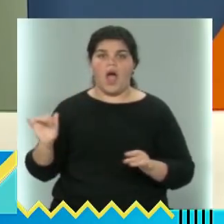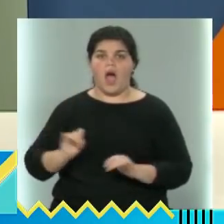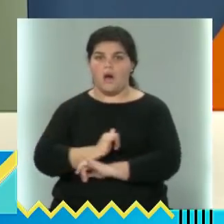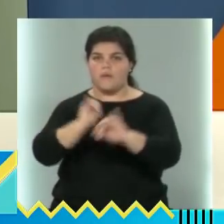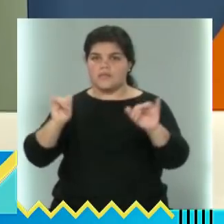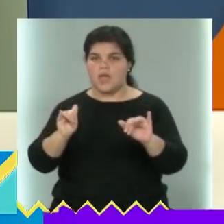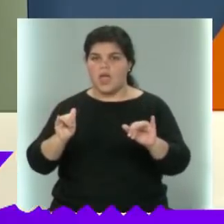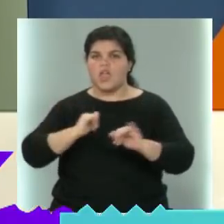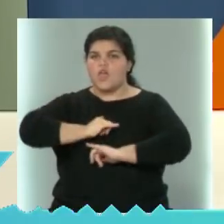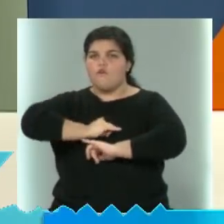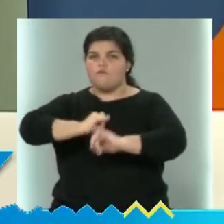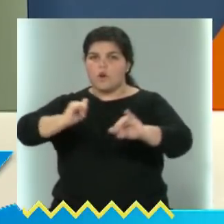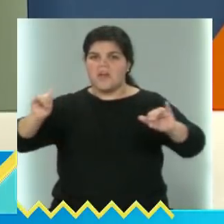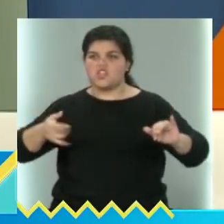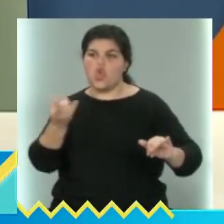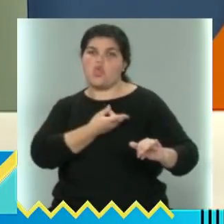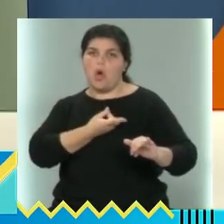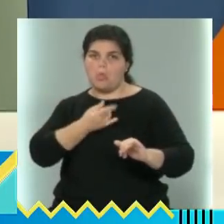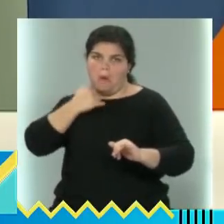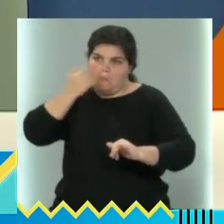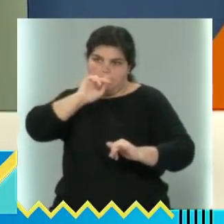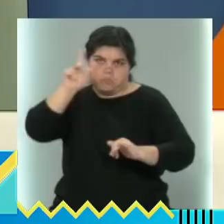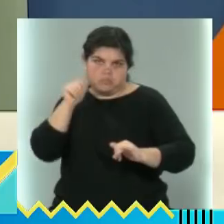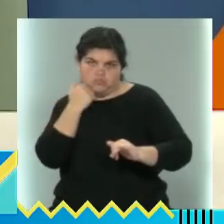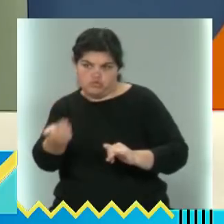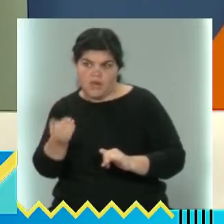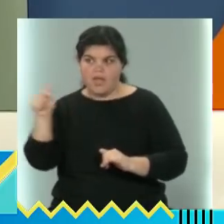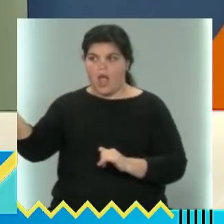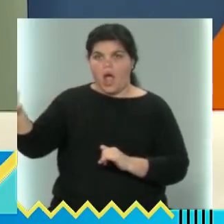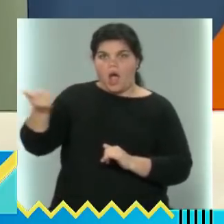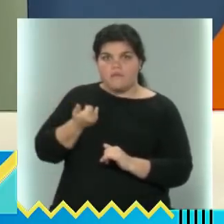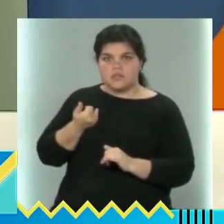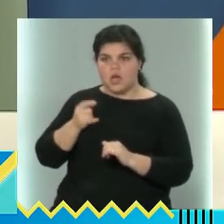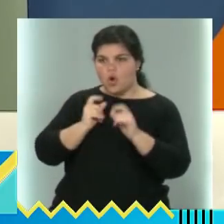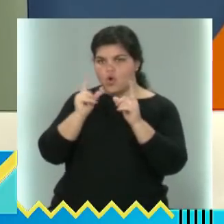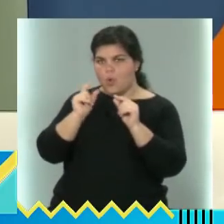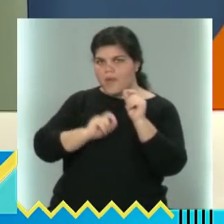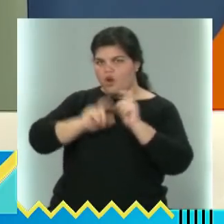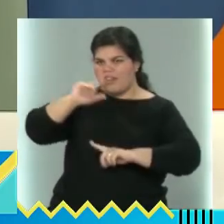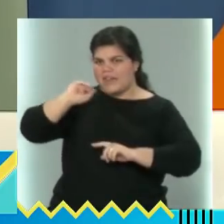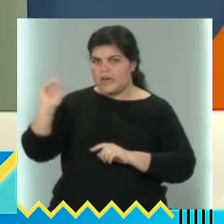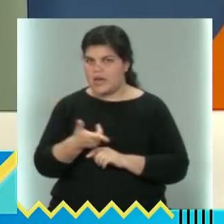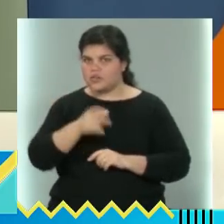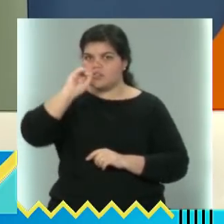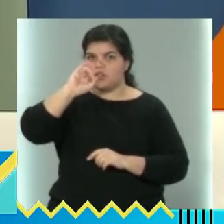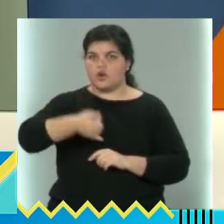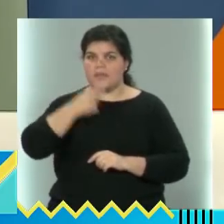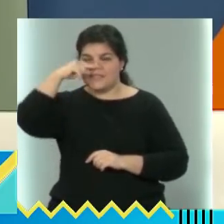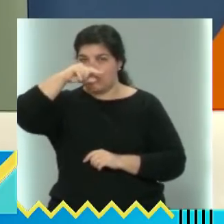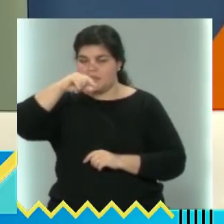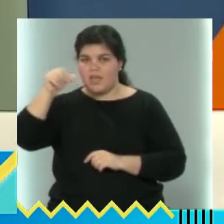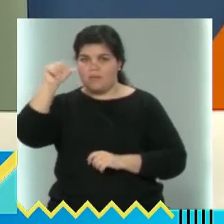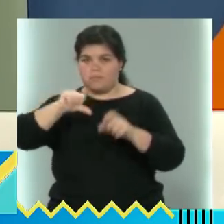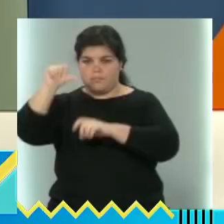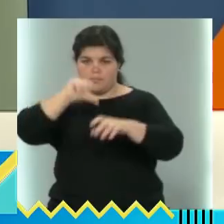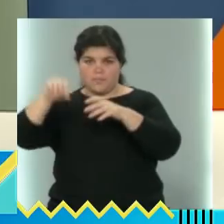que desconocemos por completo su origen, se enteró de que justamente había habido un valor anómalo, el de 0,7 miligramos de hidrocarburos totales por